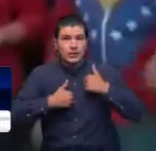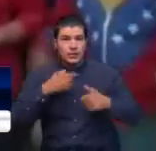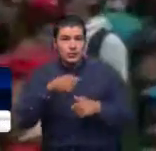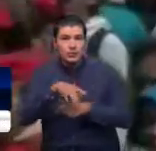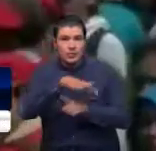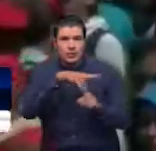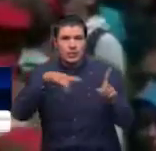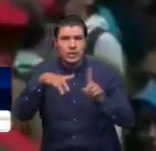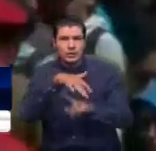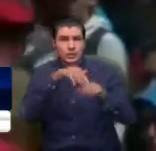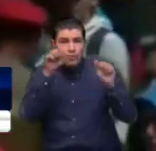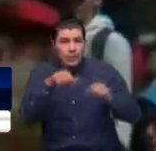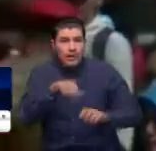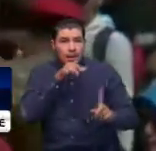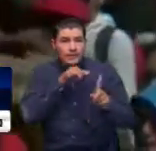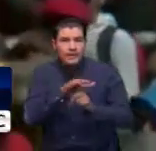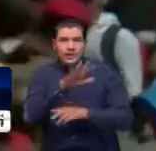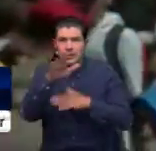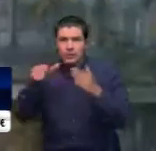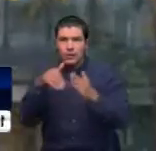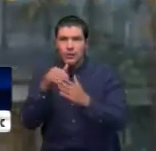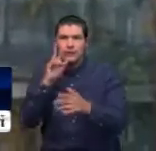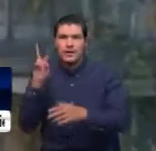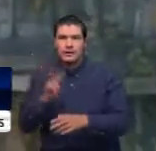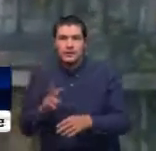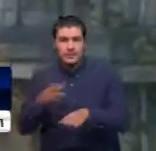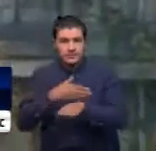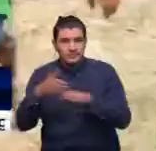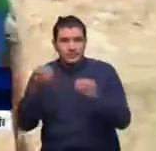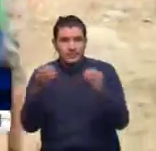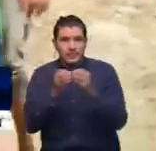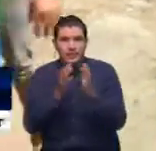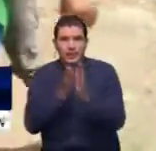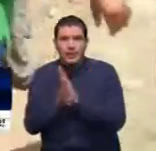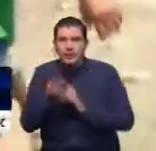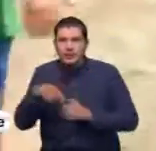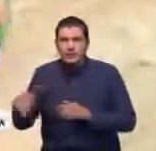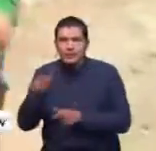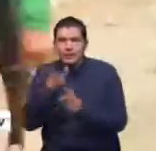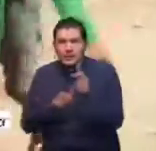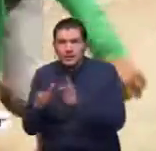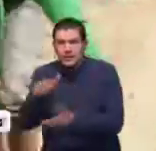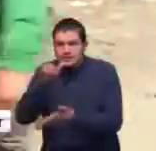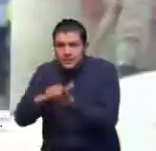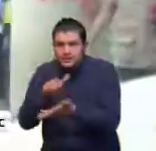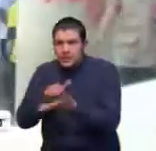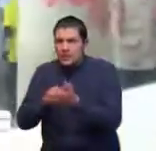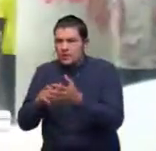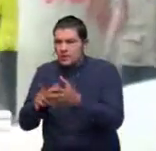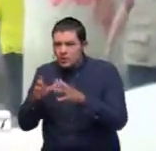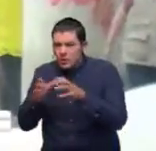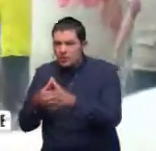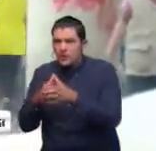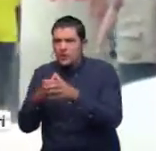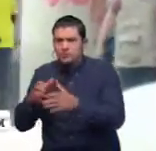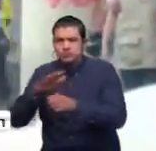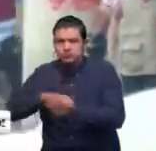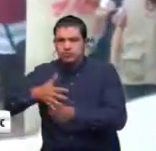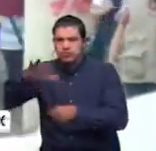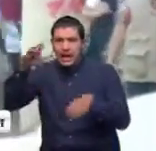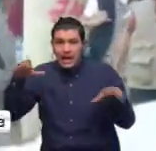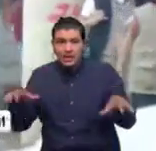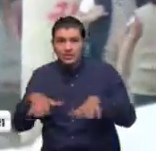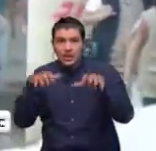panorama podría haberse afectado en toda Venezuela. Siguen las resistencias, siguen los actos de hecho que se